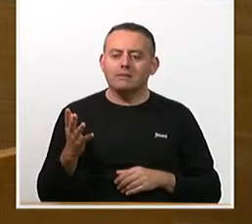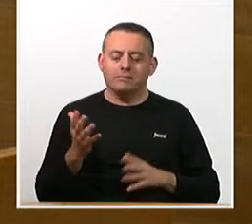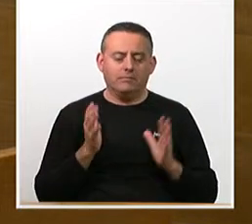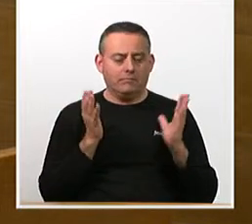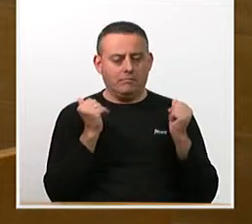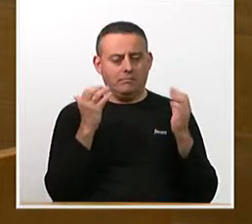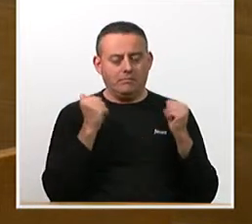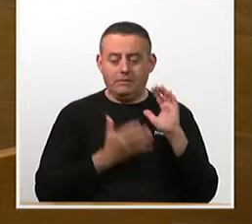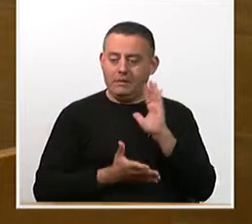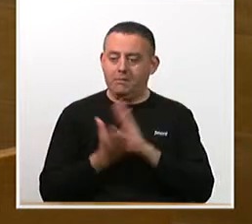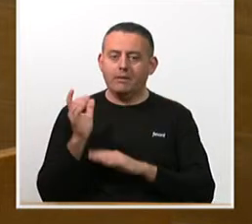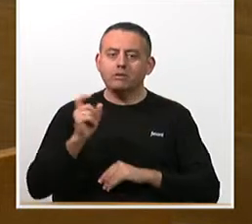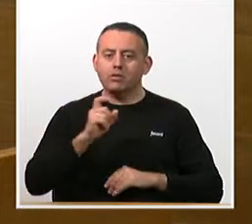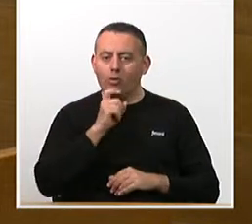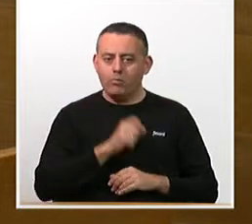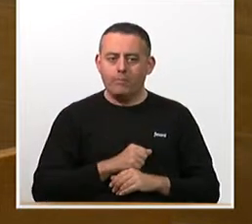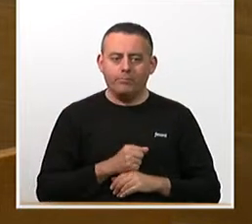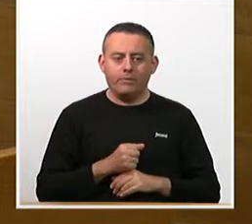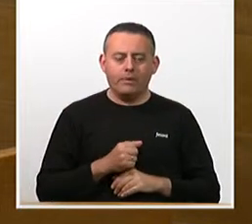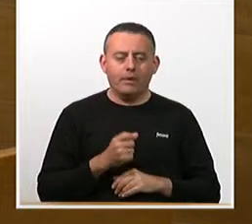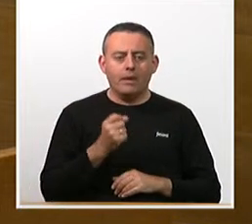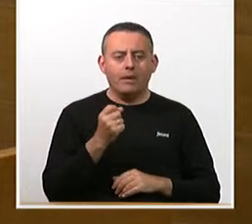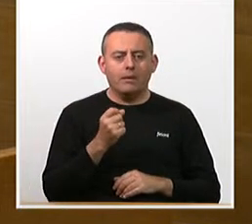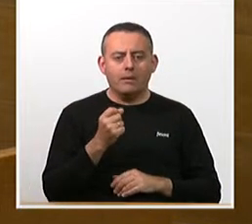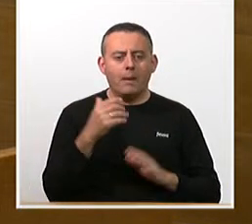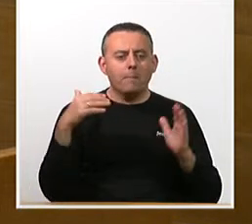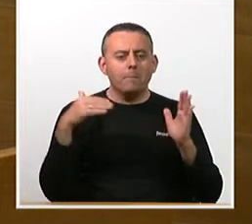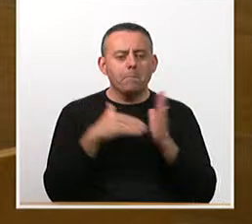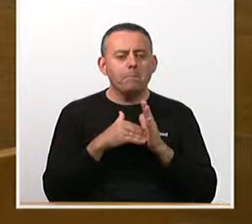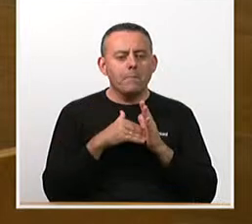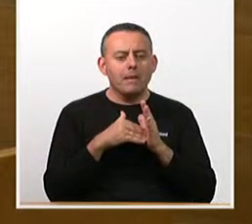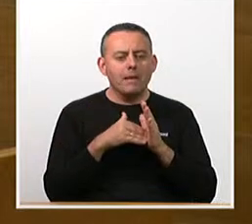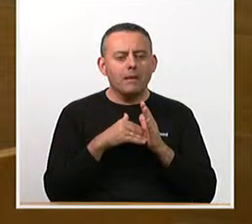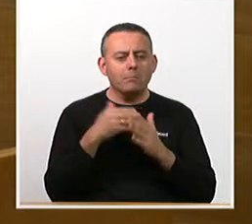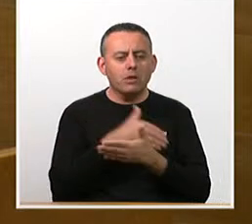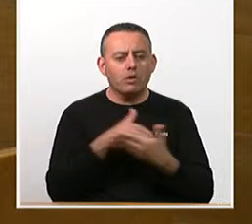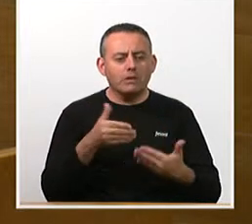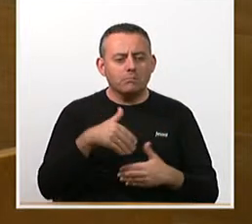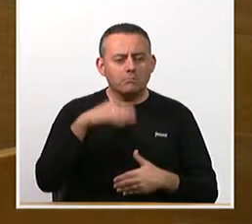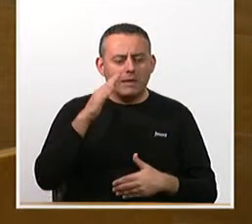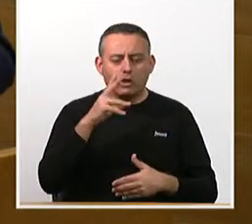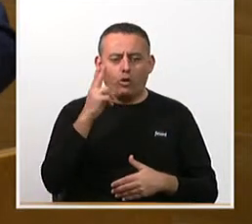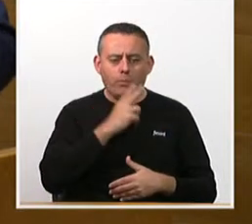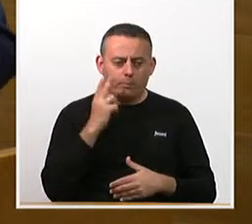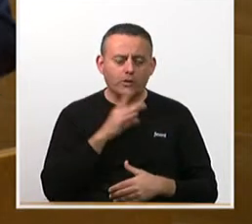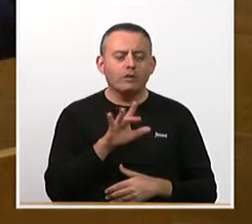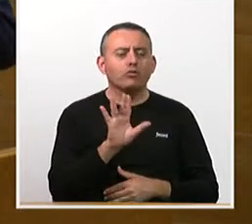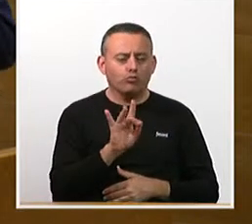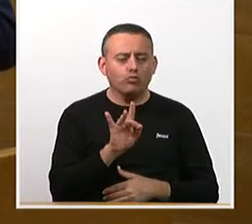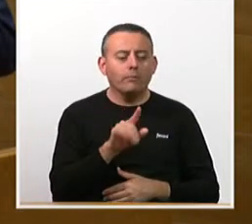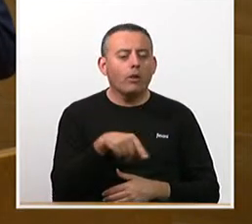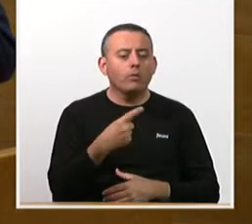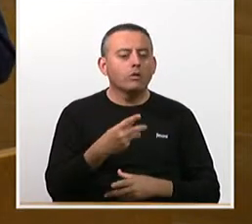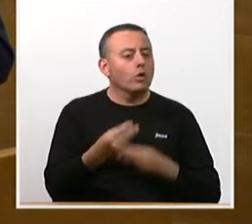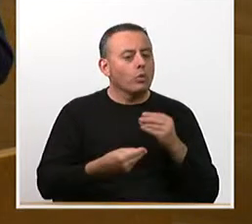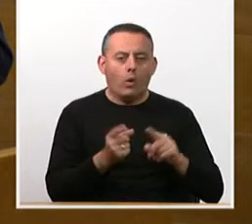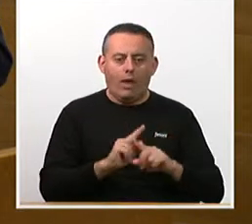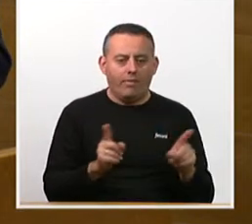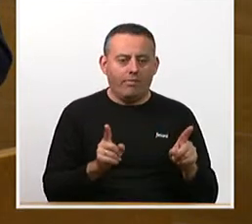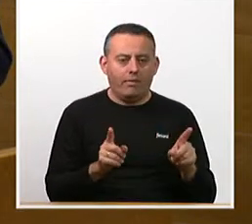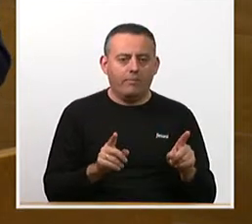con 1000 y pico millones comprometidos pero no ejecutados Pero eso sí querían